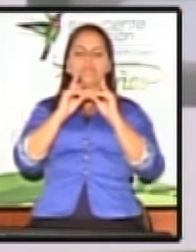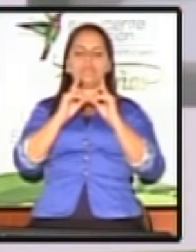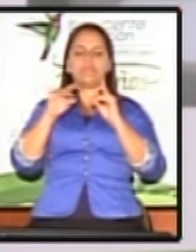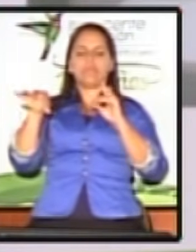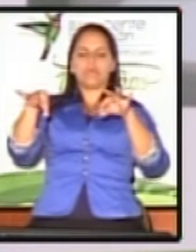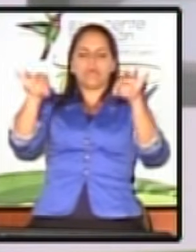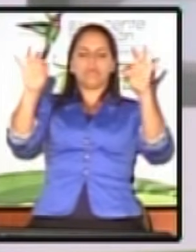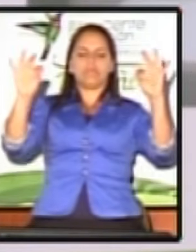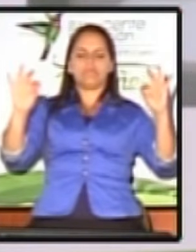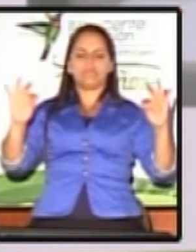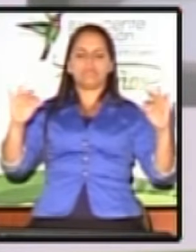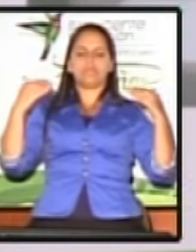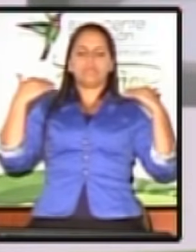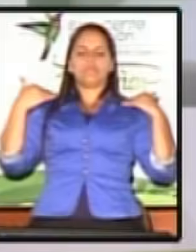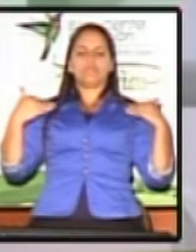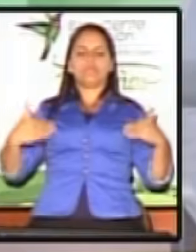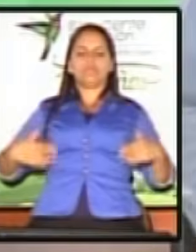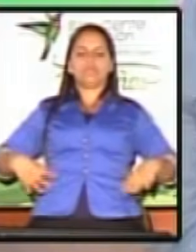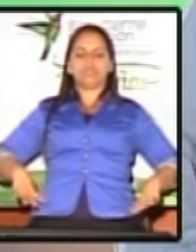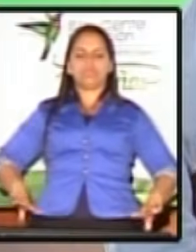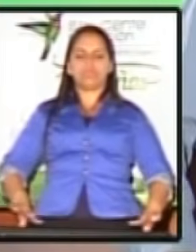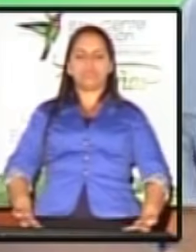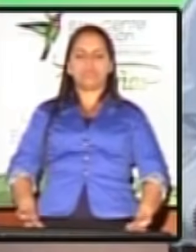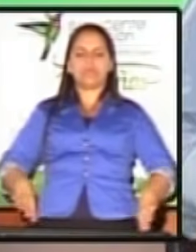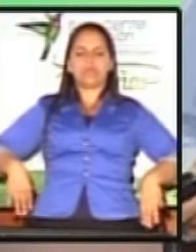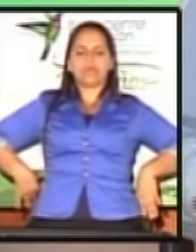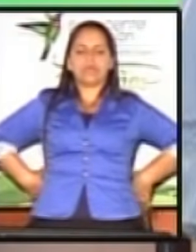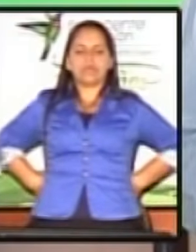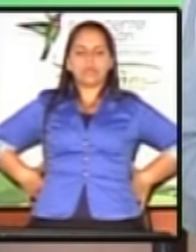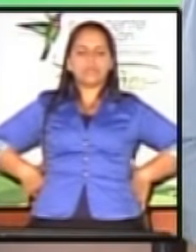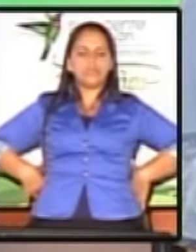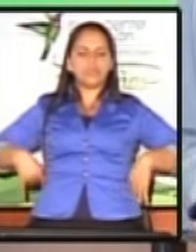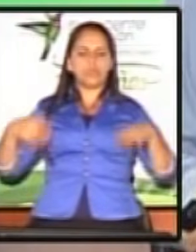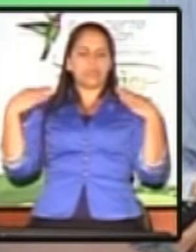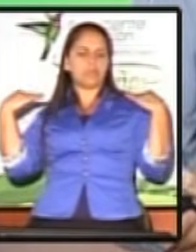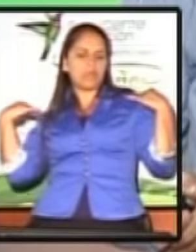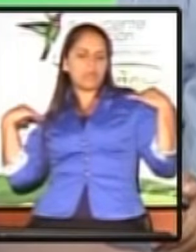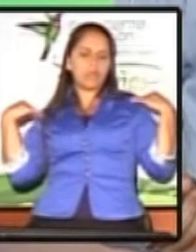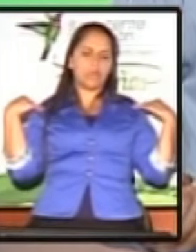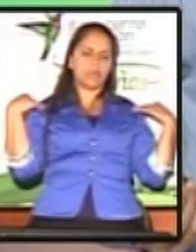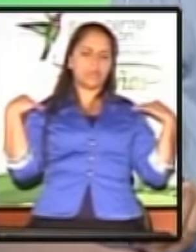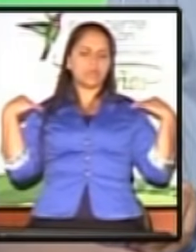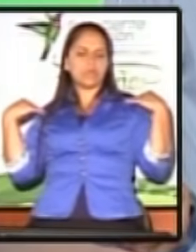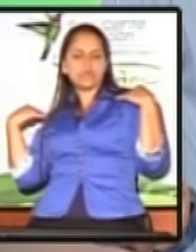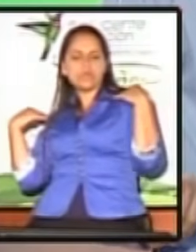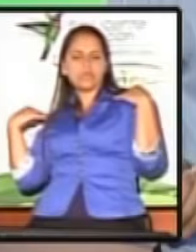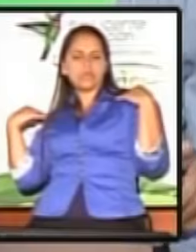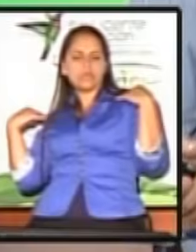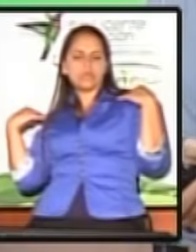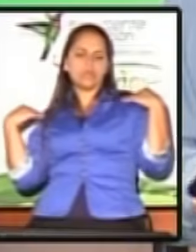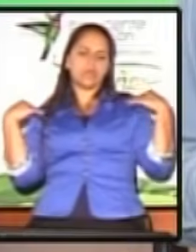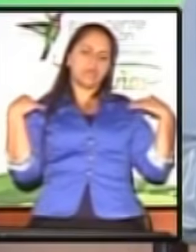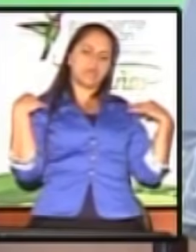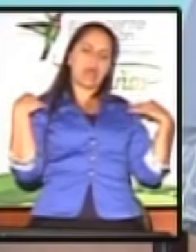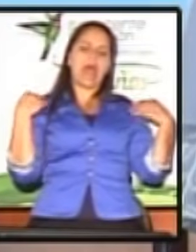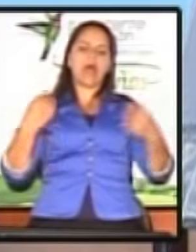hombros, y la región sacra, o sea la parte de la cintura, y lo movilizan así o lo voltean así, se mueve